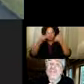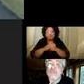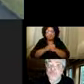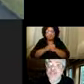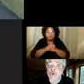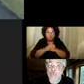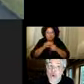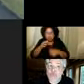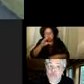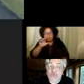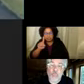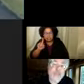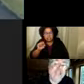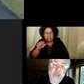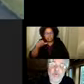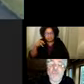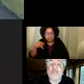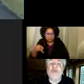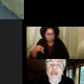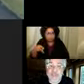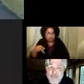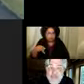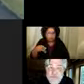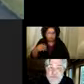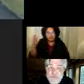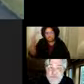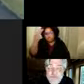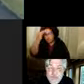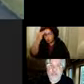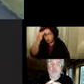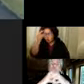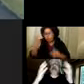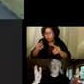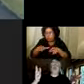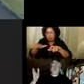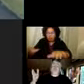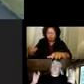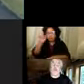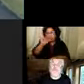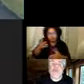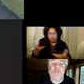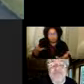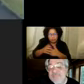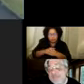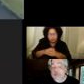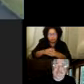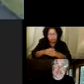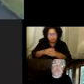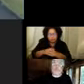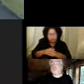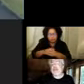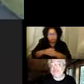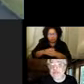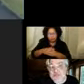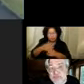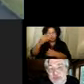estamos haciendo para poder promover este, ese trabajo laboral. Nosotros conocemos la demográfica,